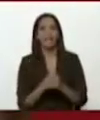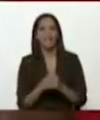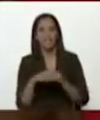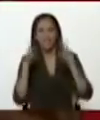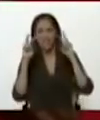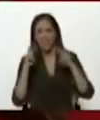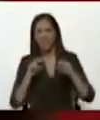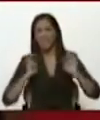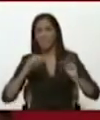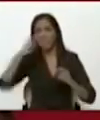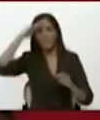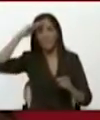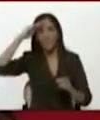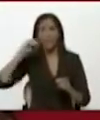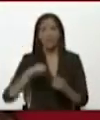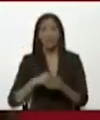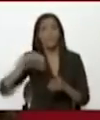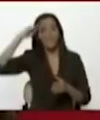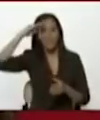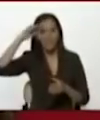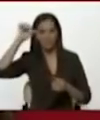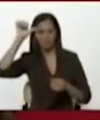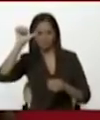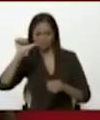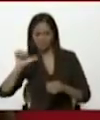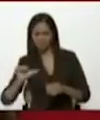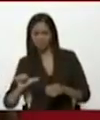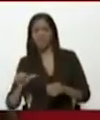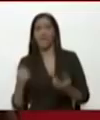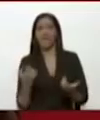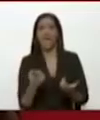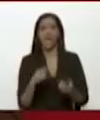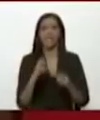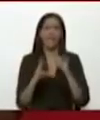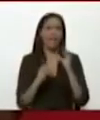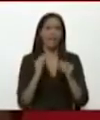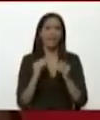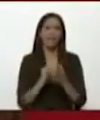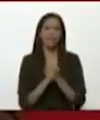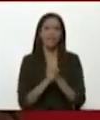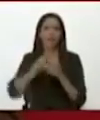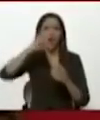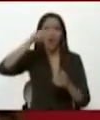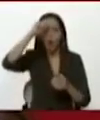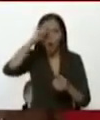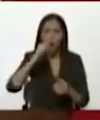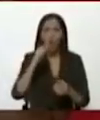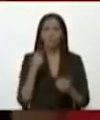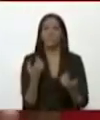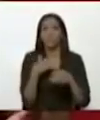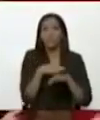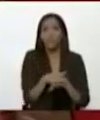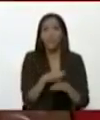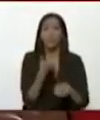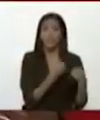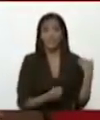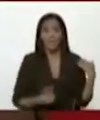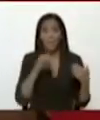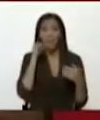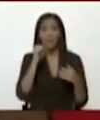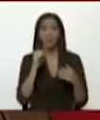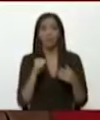militar. Militares cuestionados, que si ahí habría que hablar con el compañero Jorge Rodríguez, inclusive que el presidente Nicolás